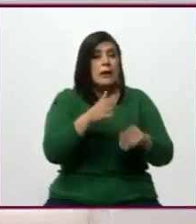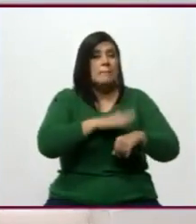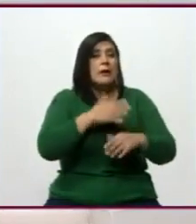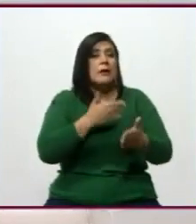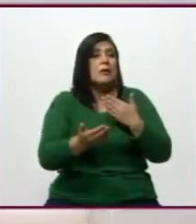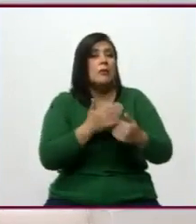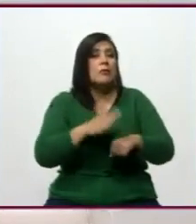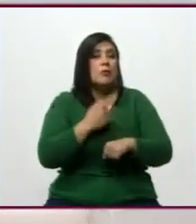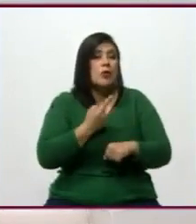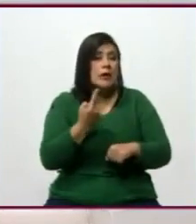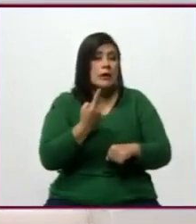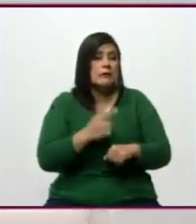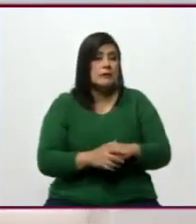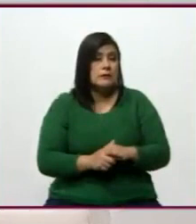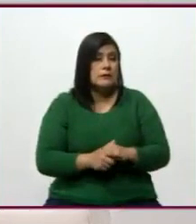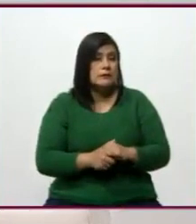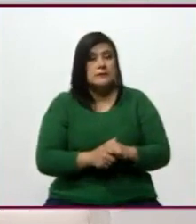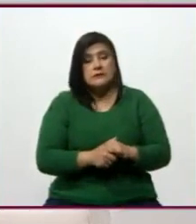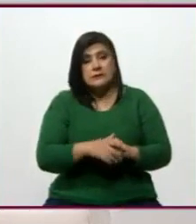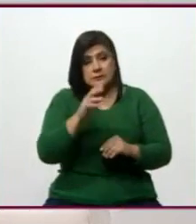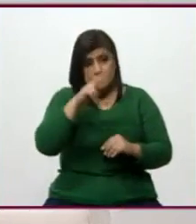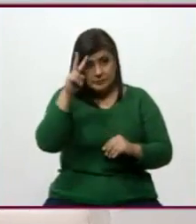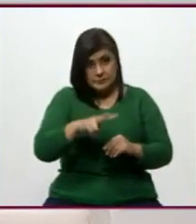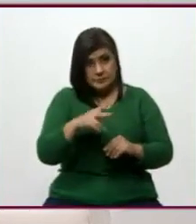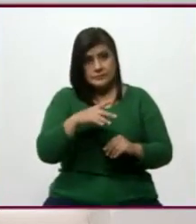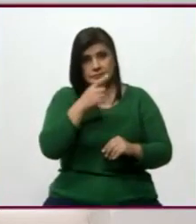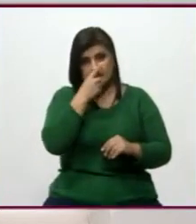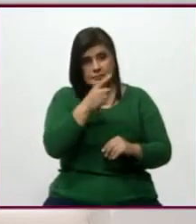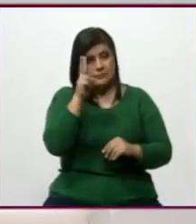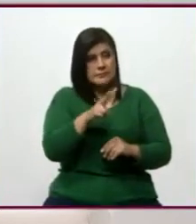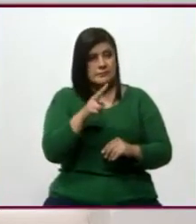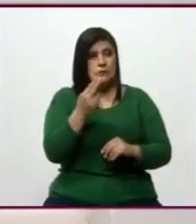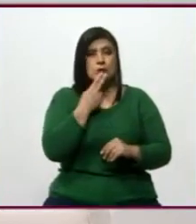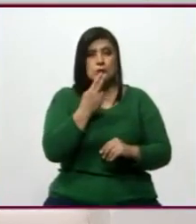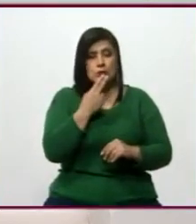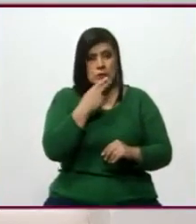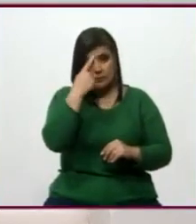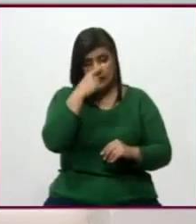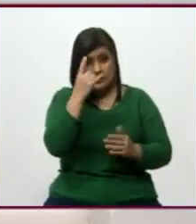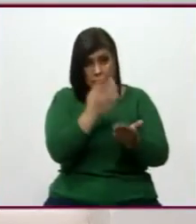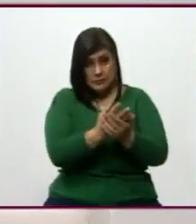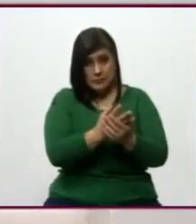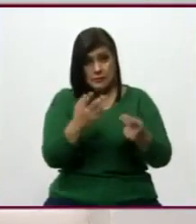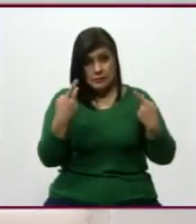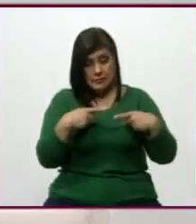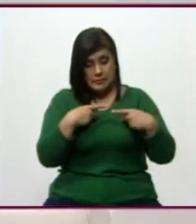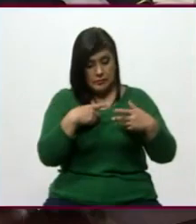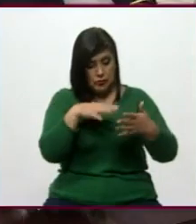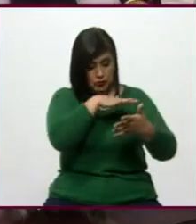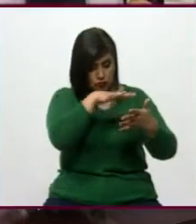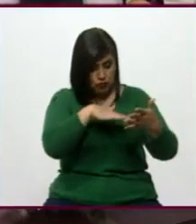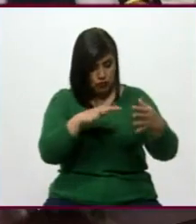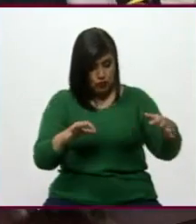porque en realidad le sirven ahora no solamente en texto y foto